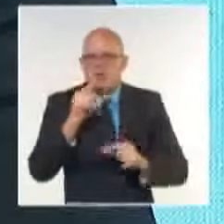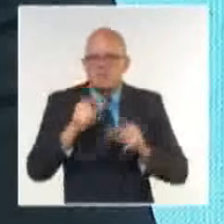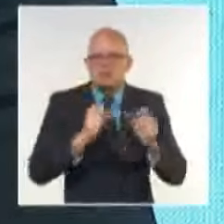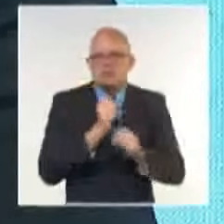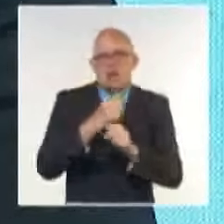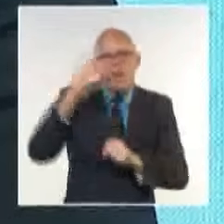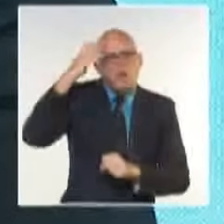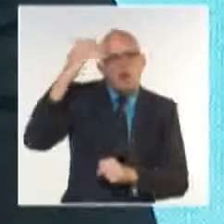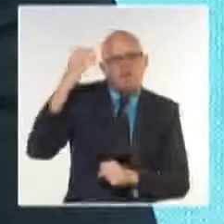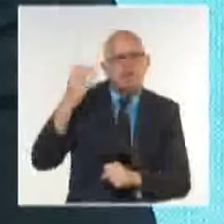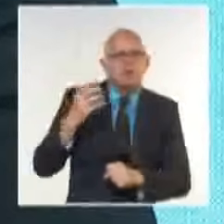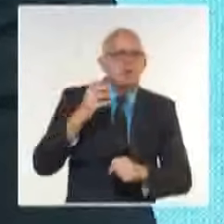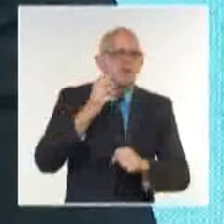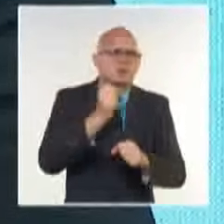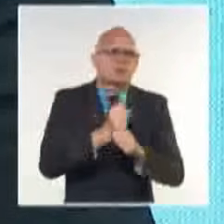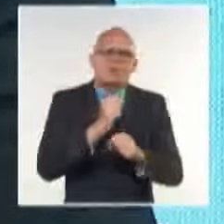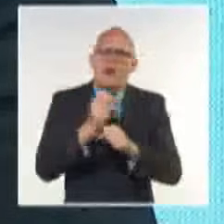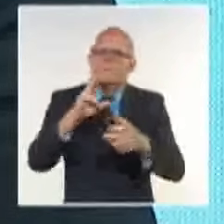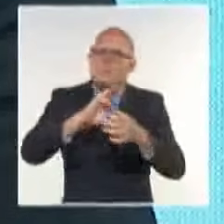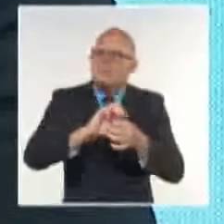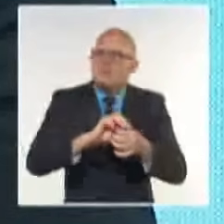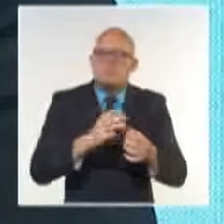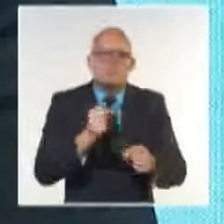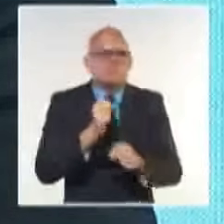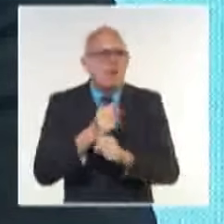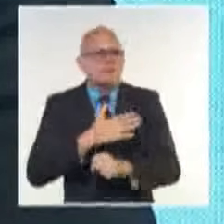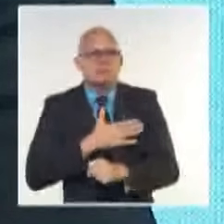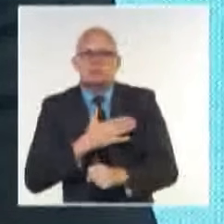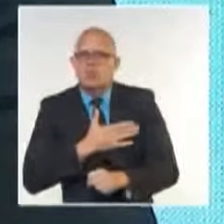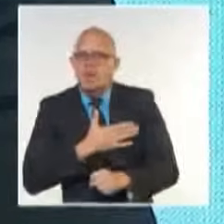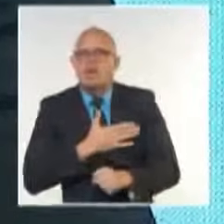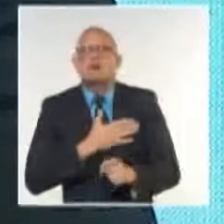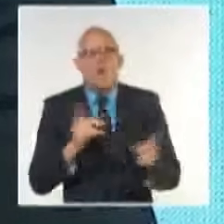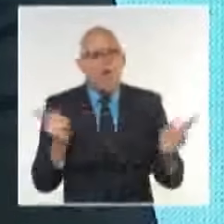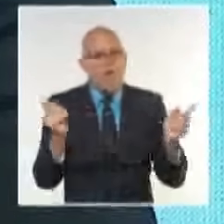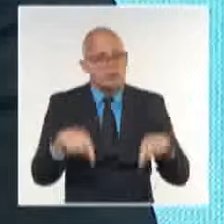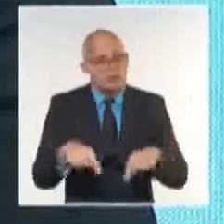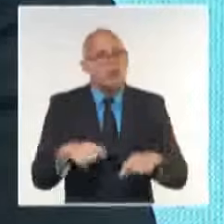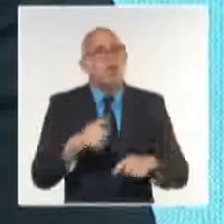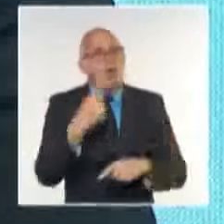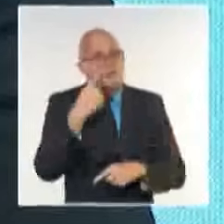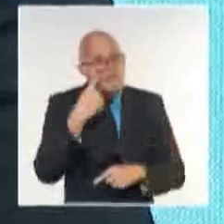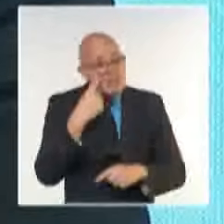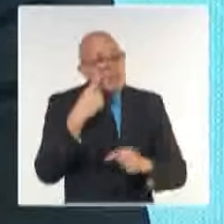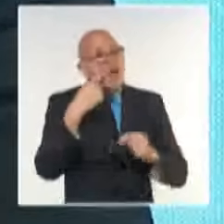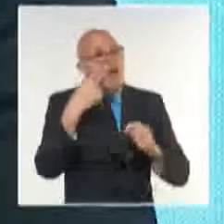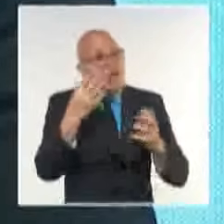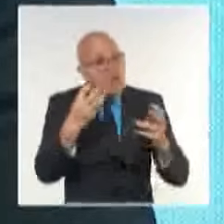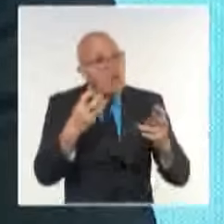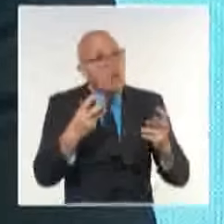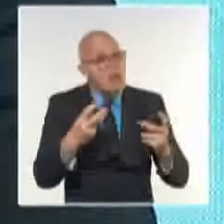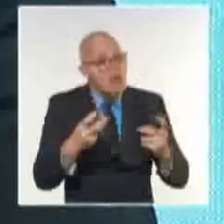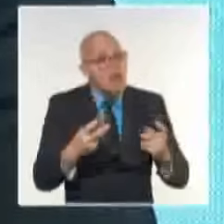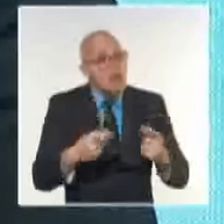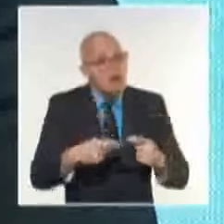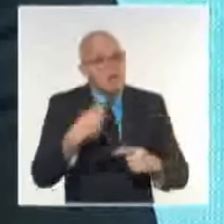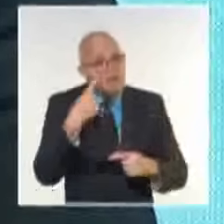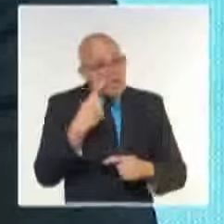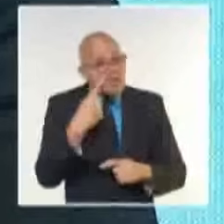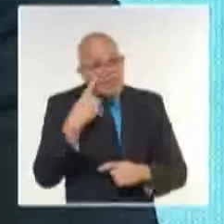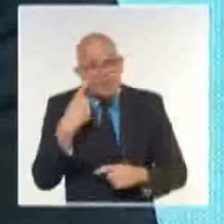territorio, donde hemos puesto de manifiesto ese interés y además es parte del objetivo de trabajo tanto del gobierno como del propio